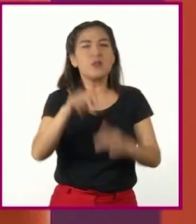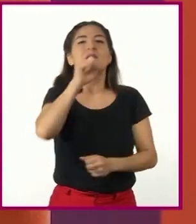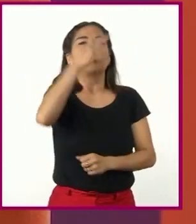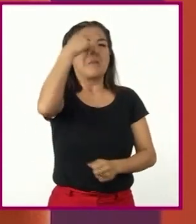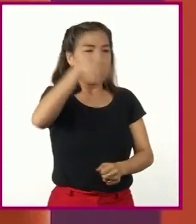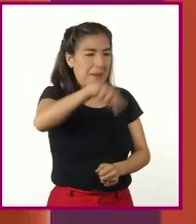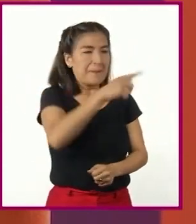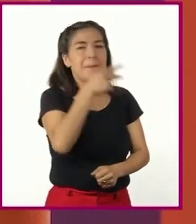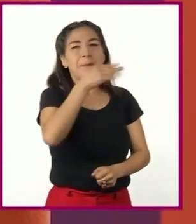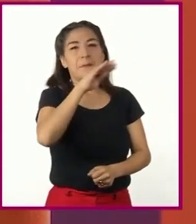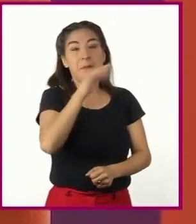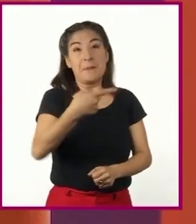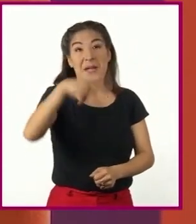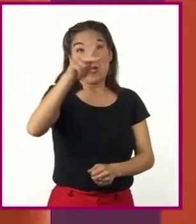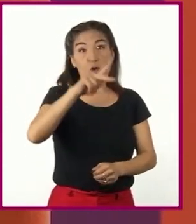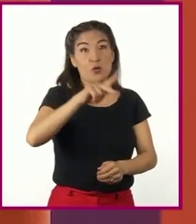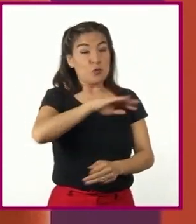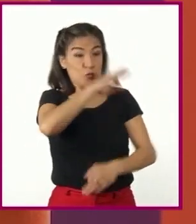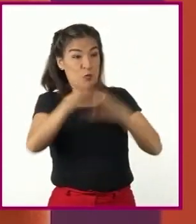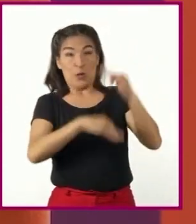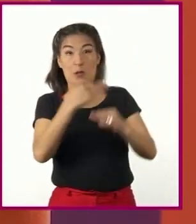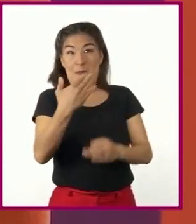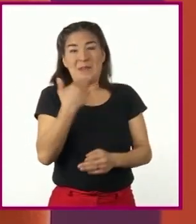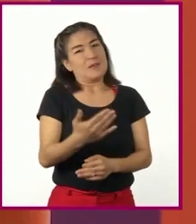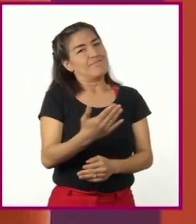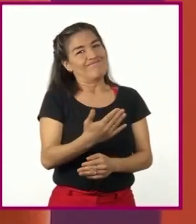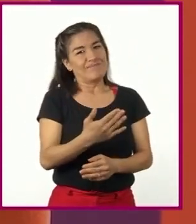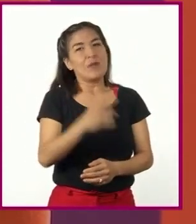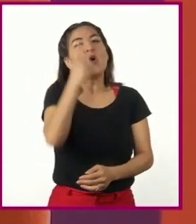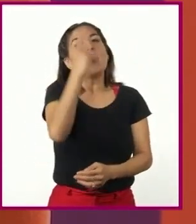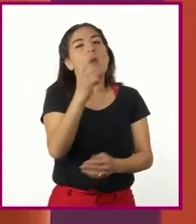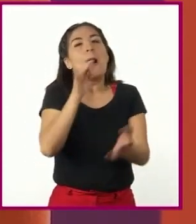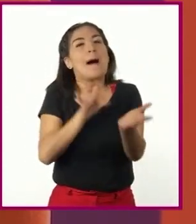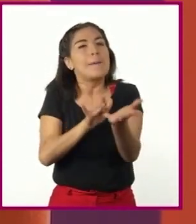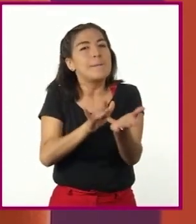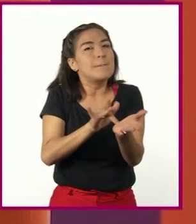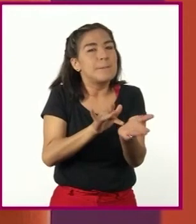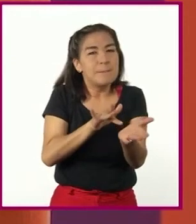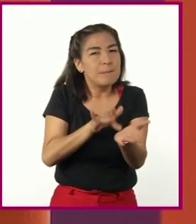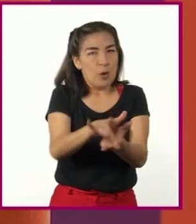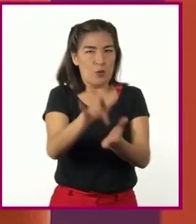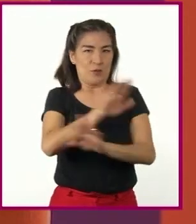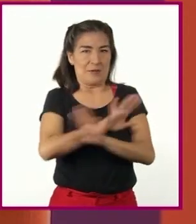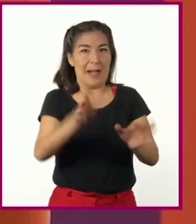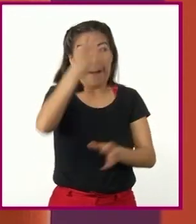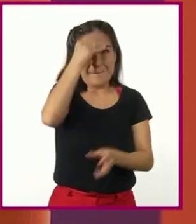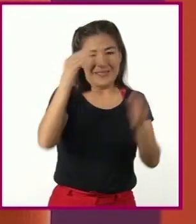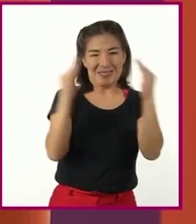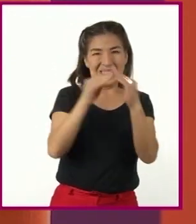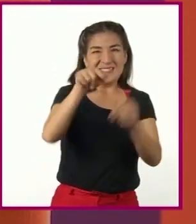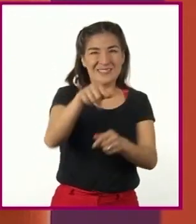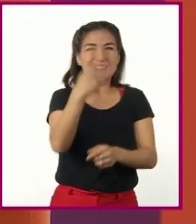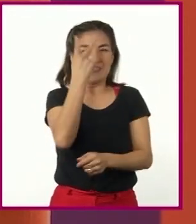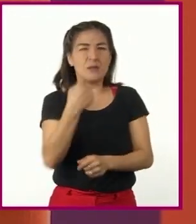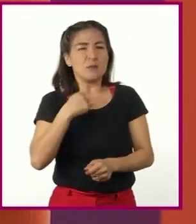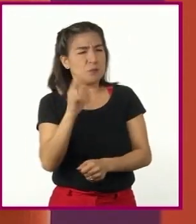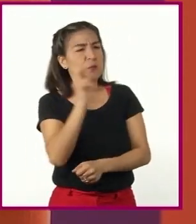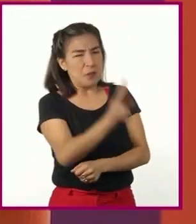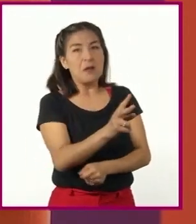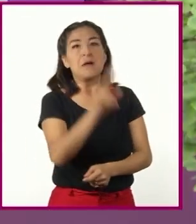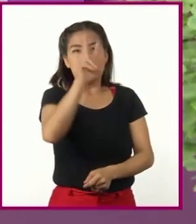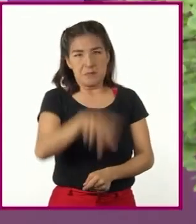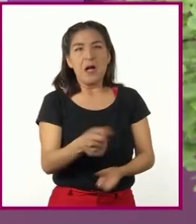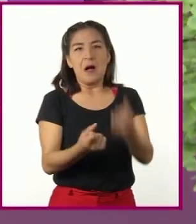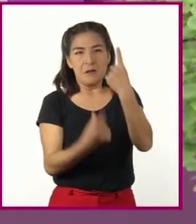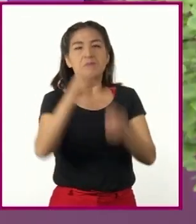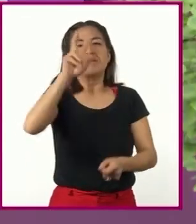familia, pero no son todo, es eso, un apoyo fundamental yo he visto las cápsulas y hay cápsulas muy